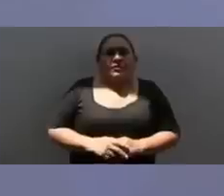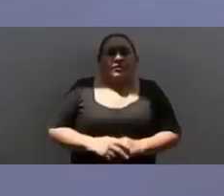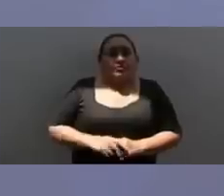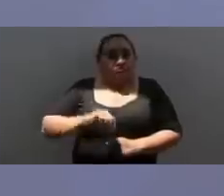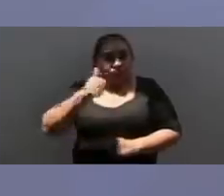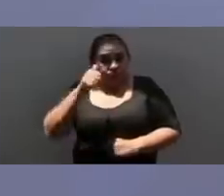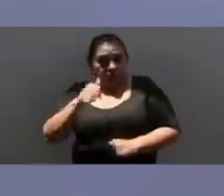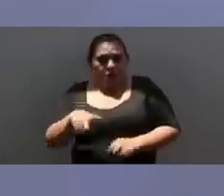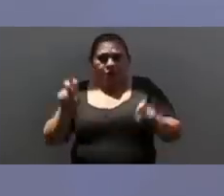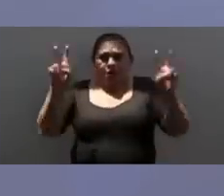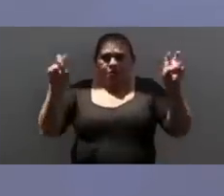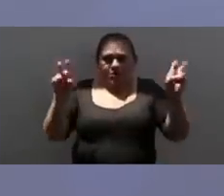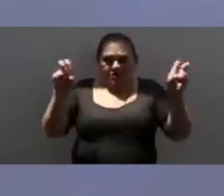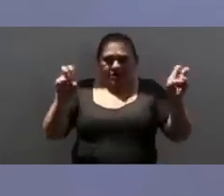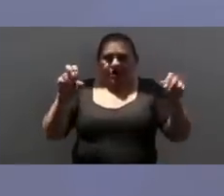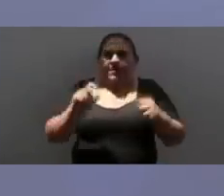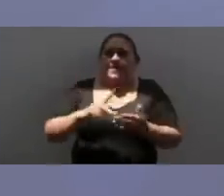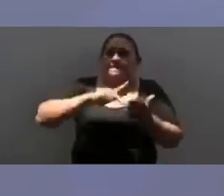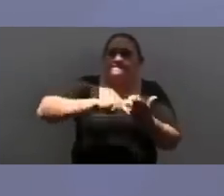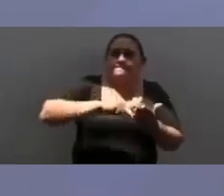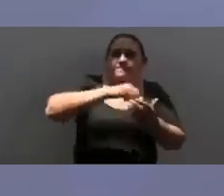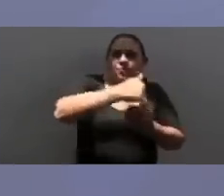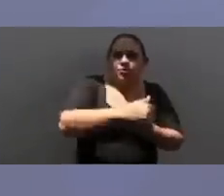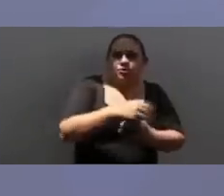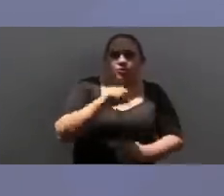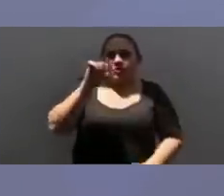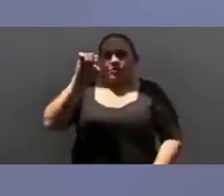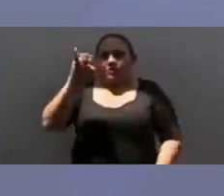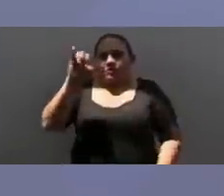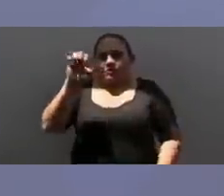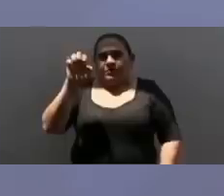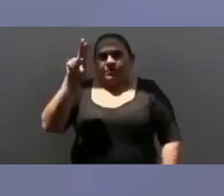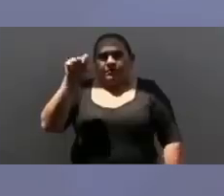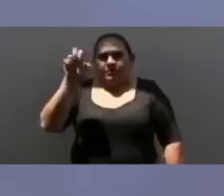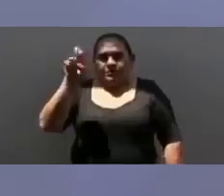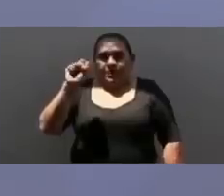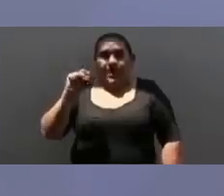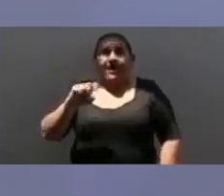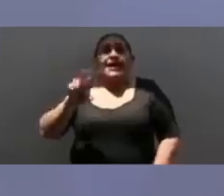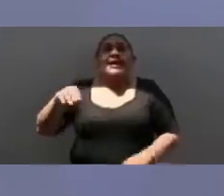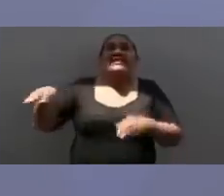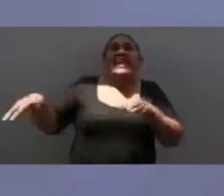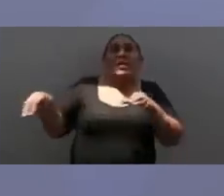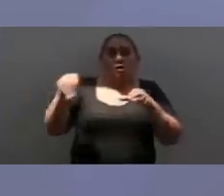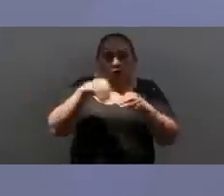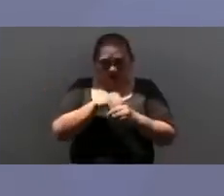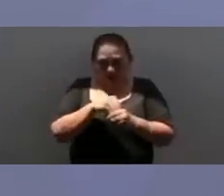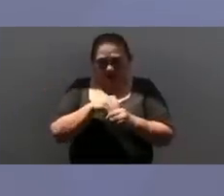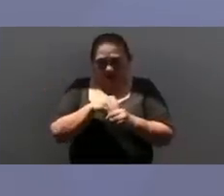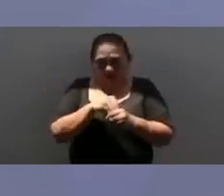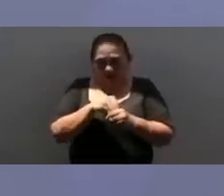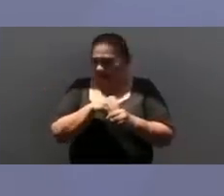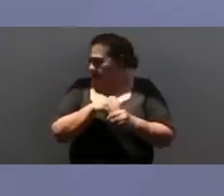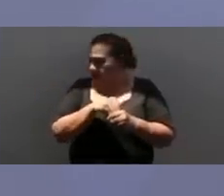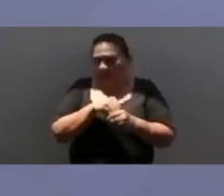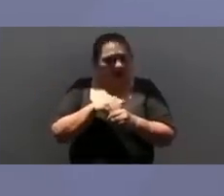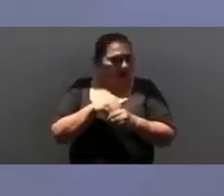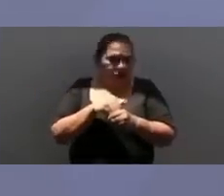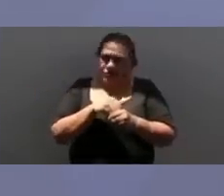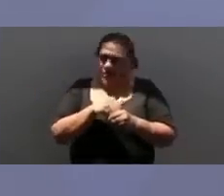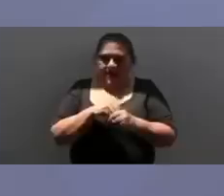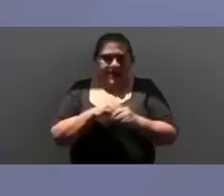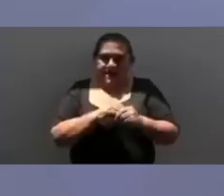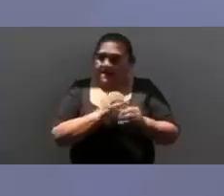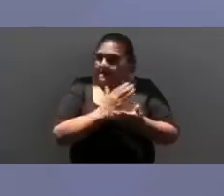es que el proyecto del Yetram es un proyecto incluyente, que no deja a nadie